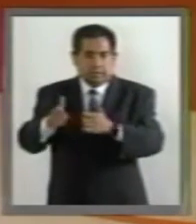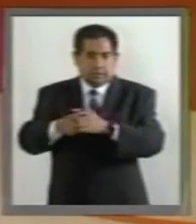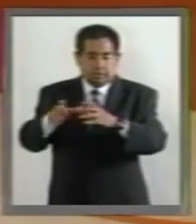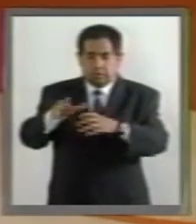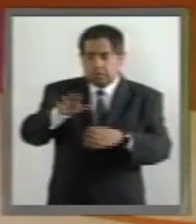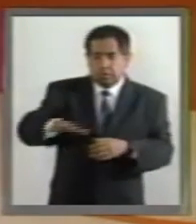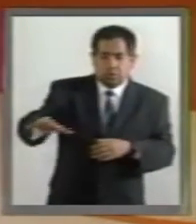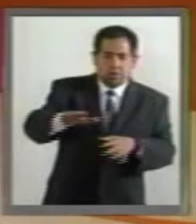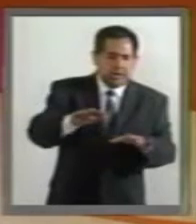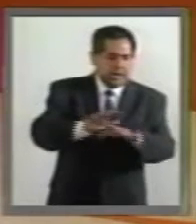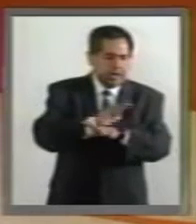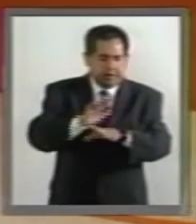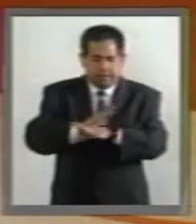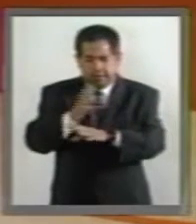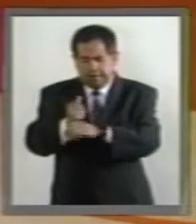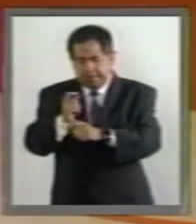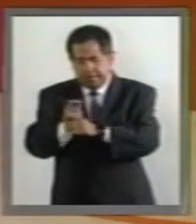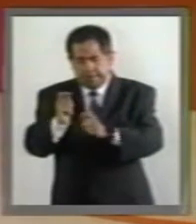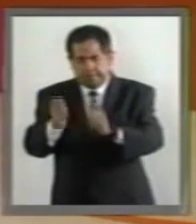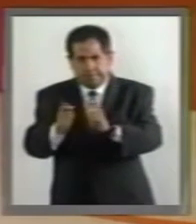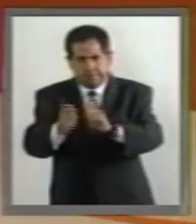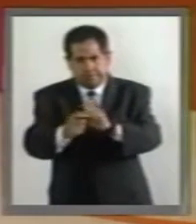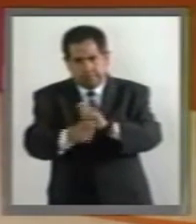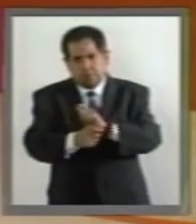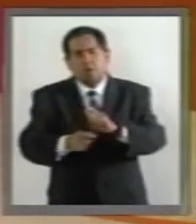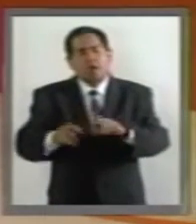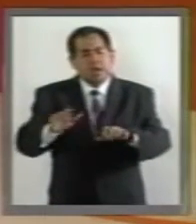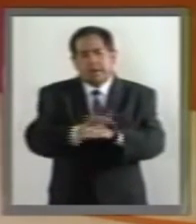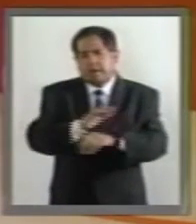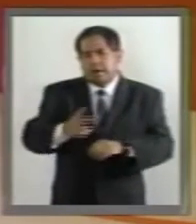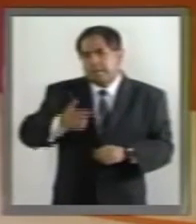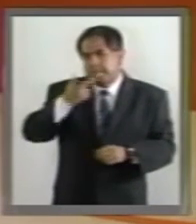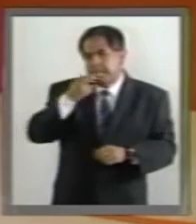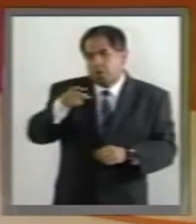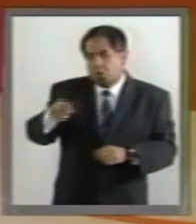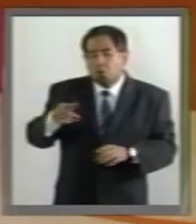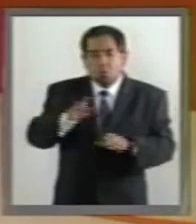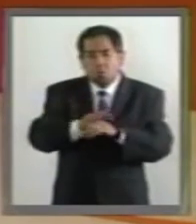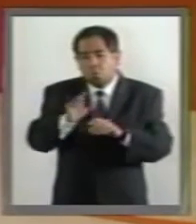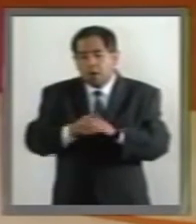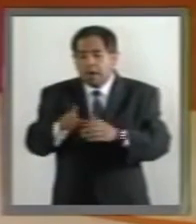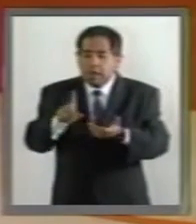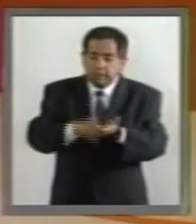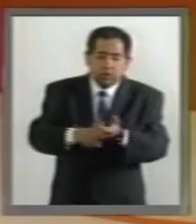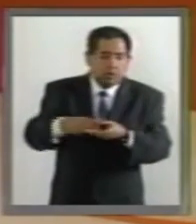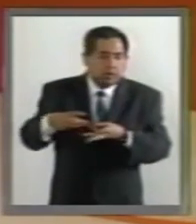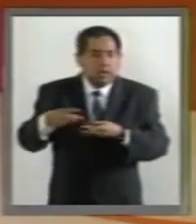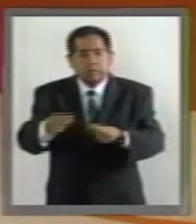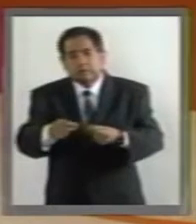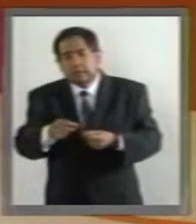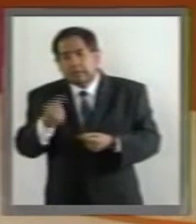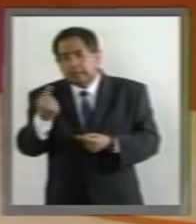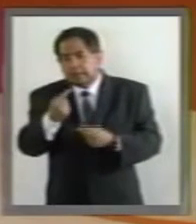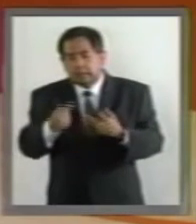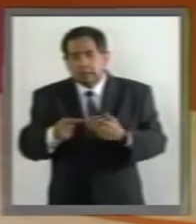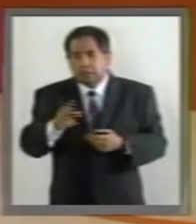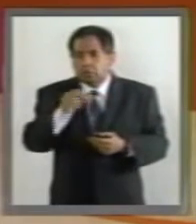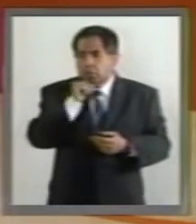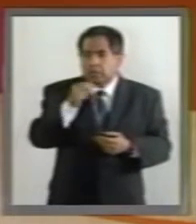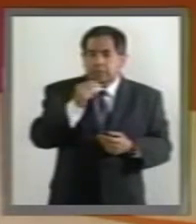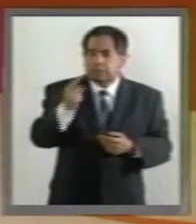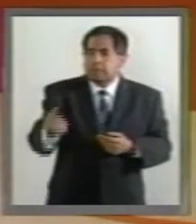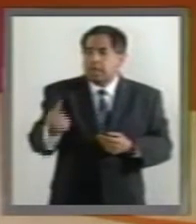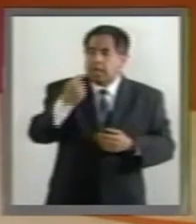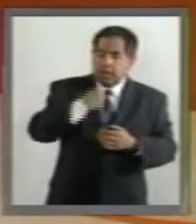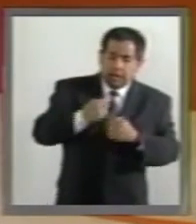adecuaciones presupuestarias que modifiquen de modo sustantivo la estructura y distribución presupuestal sin que el Poder